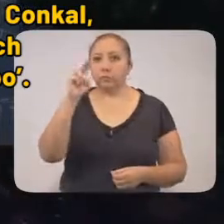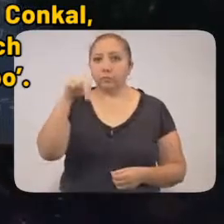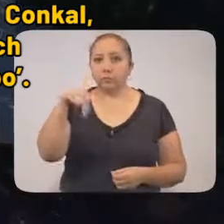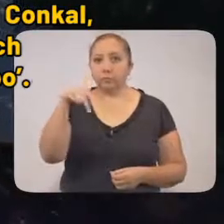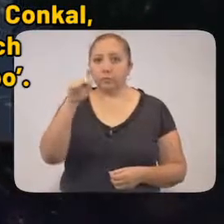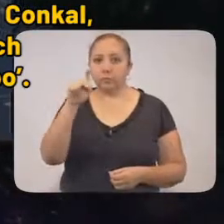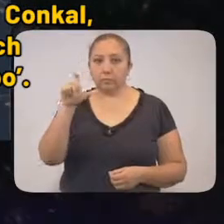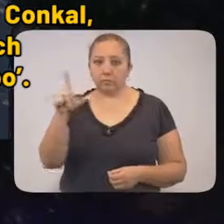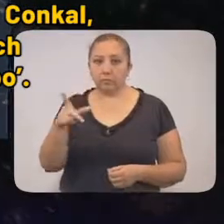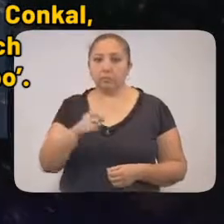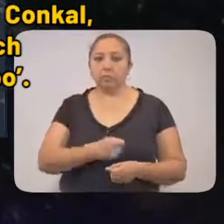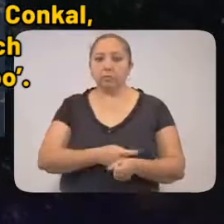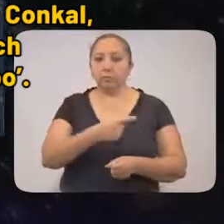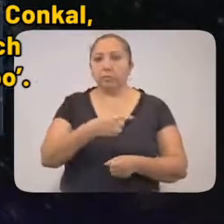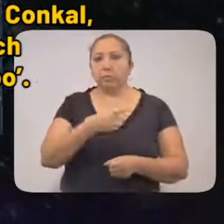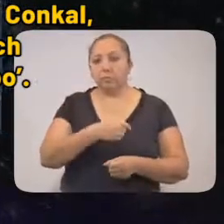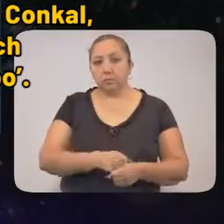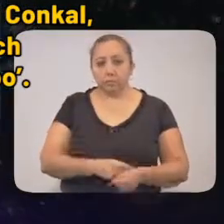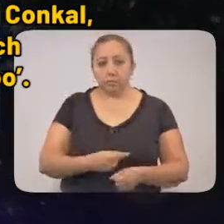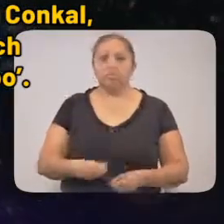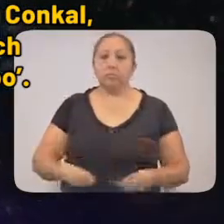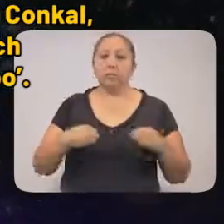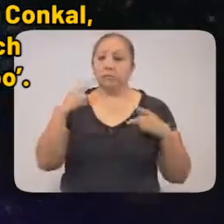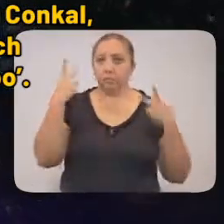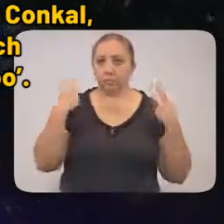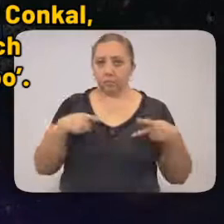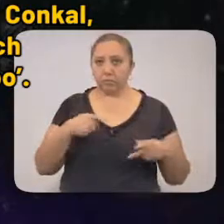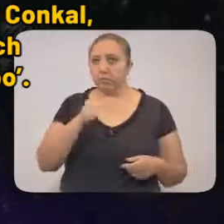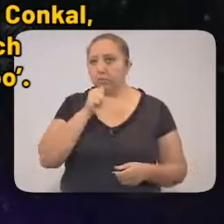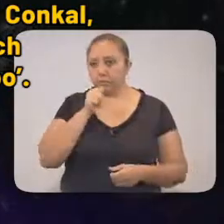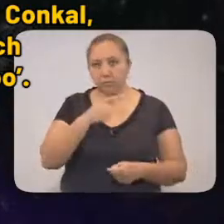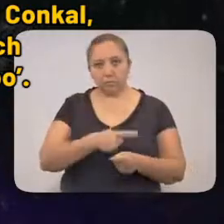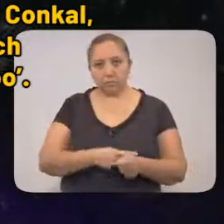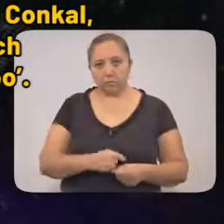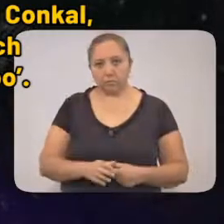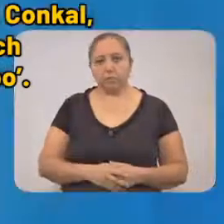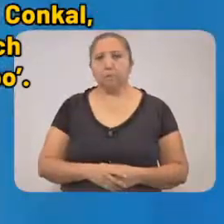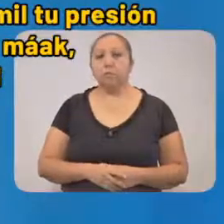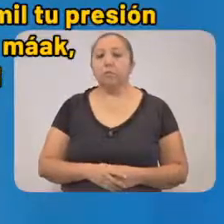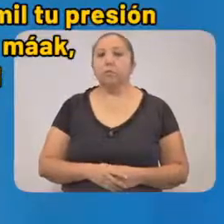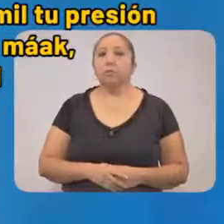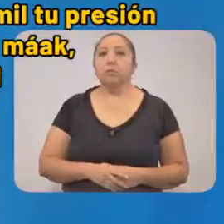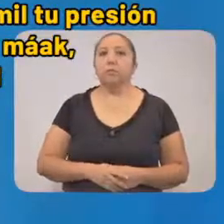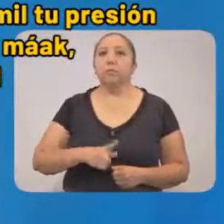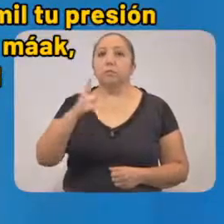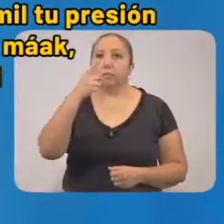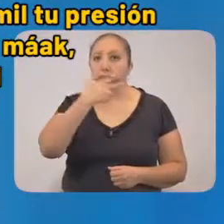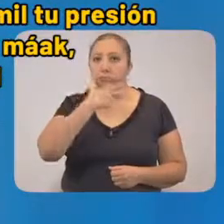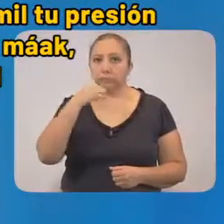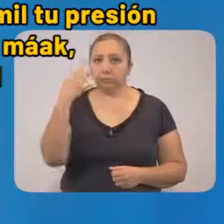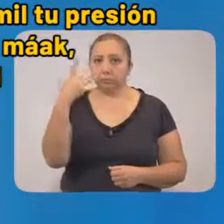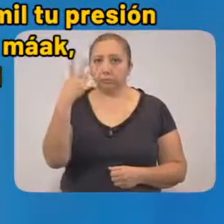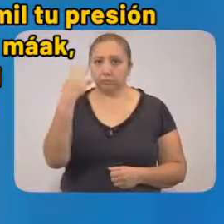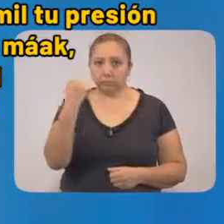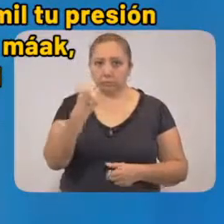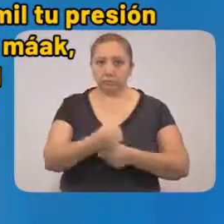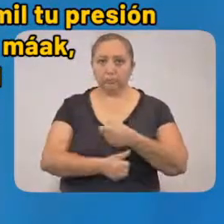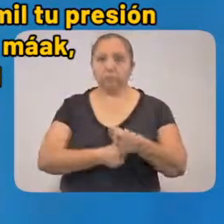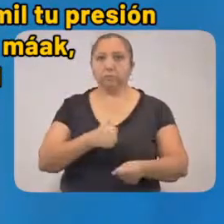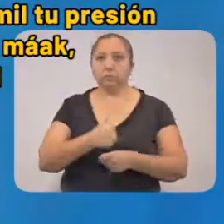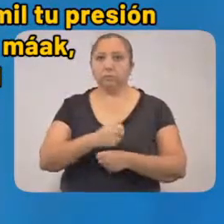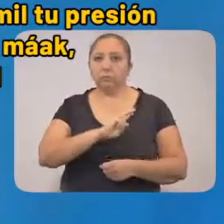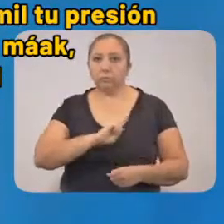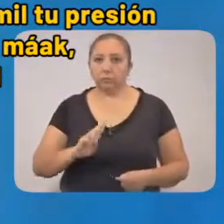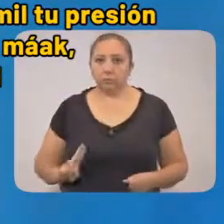con antecedentes de hipertensión, vivía con 2 personas que no presentan síntomas. Un hombre de 59 años, de